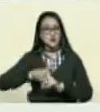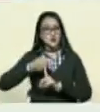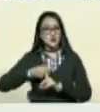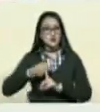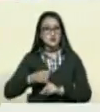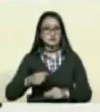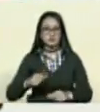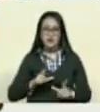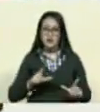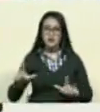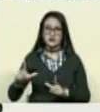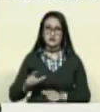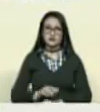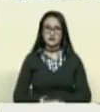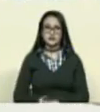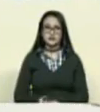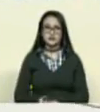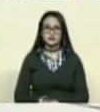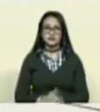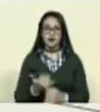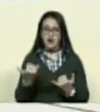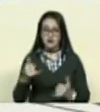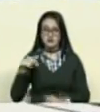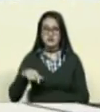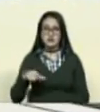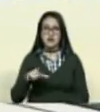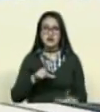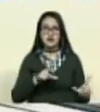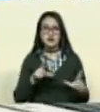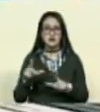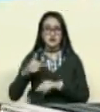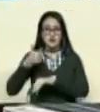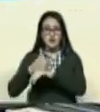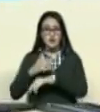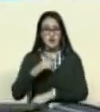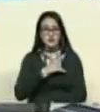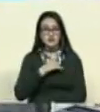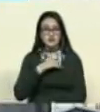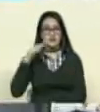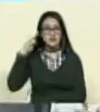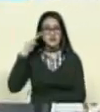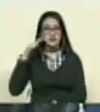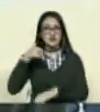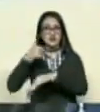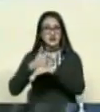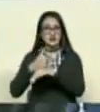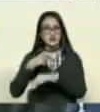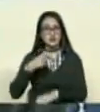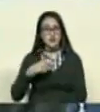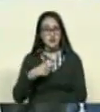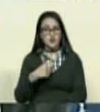Aquí estamos listos también el rector de la Universidad Militar, director de la Universidad Militar